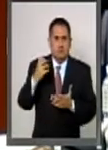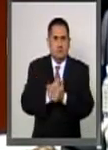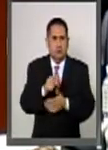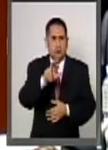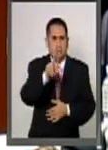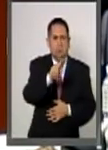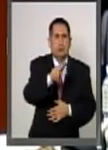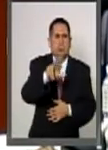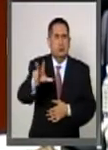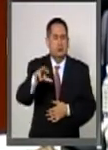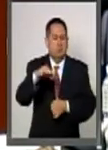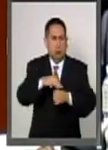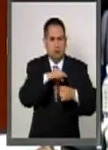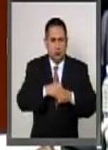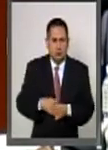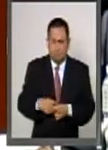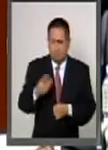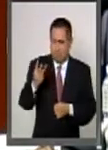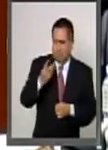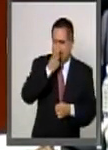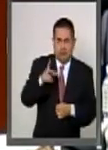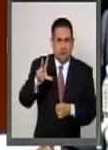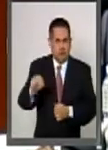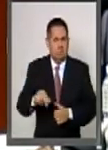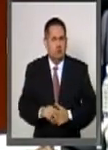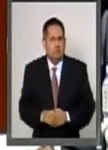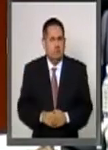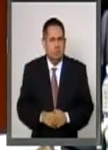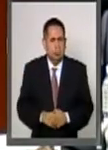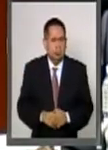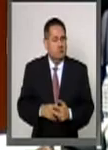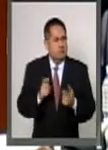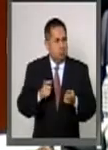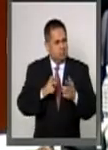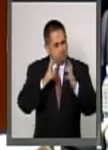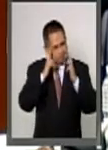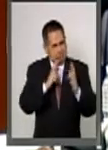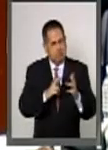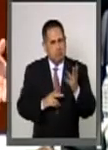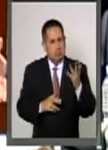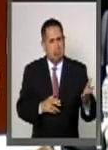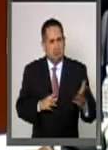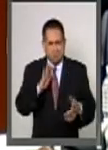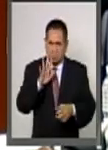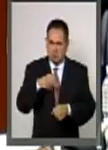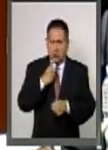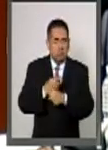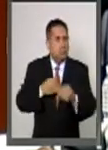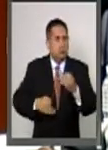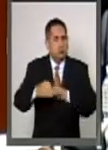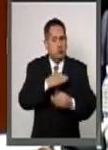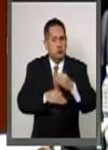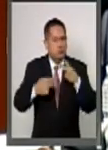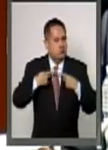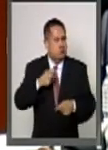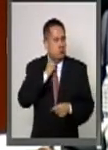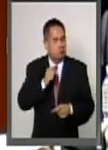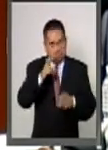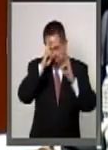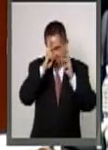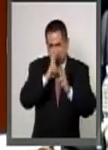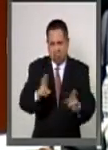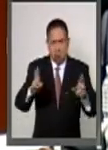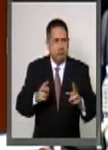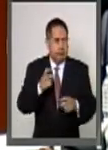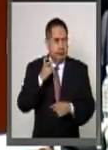votos, 3 en contra. Que se respeta la voluntad de todos los senadores.